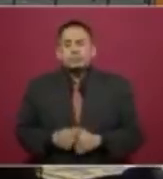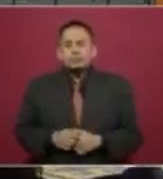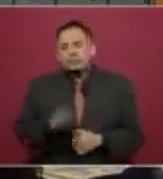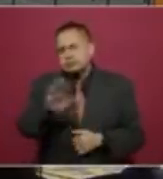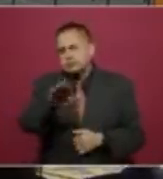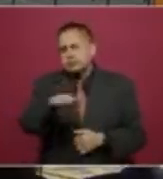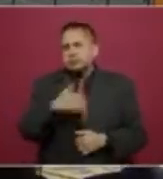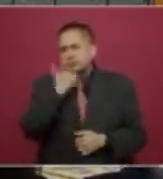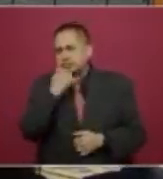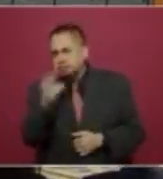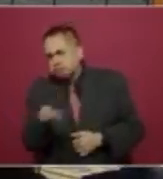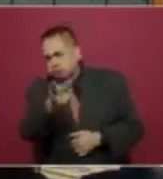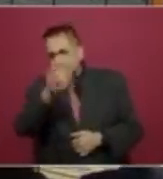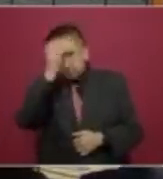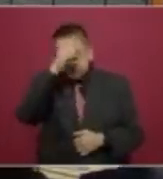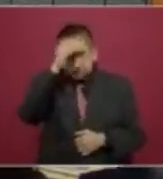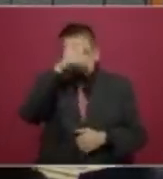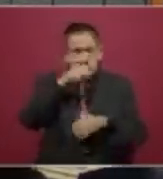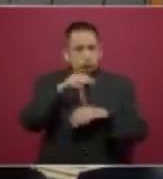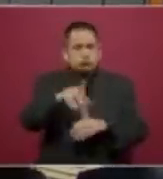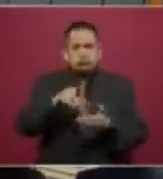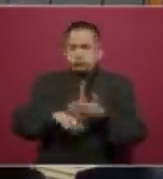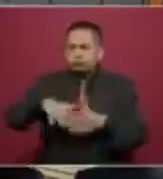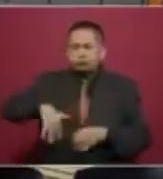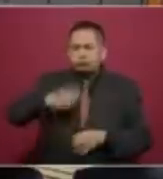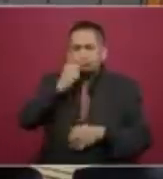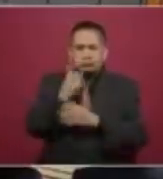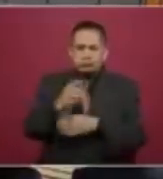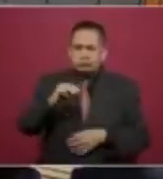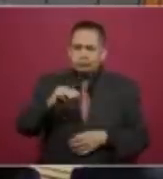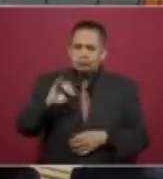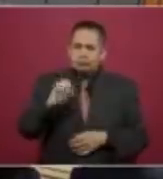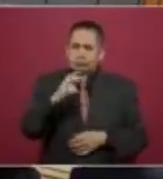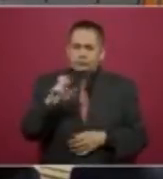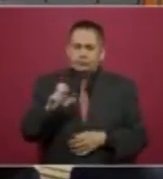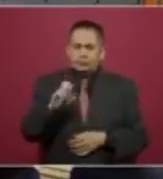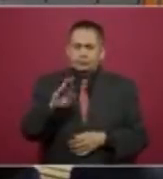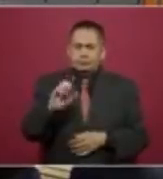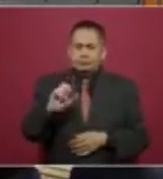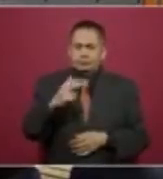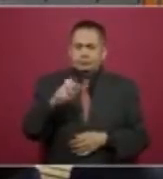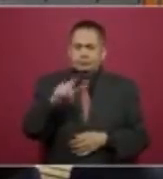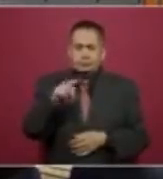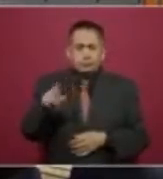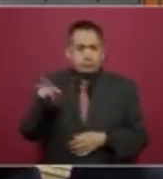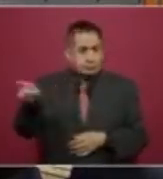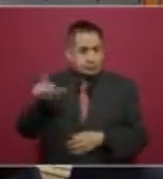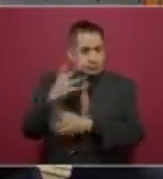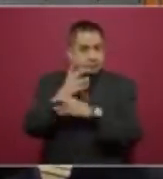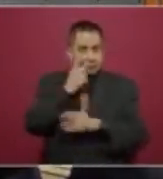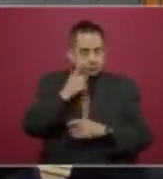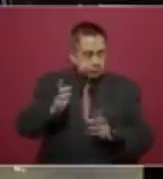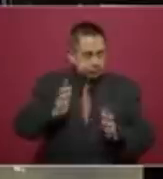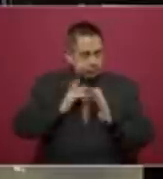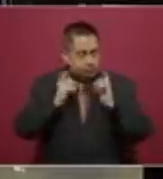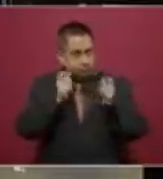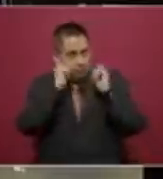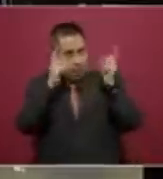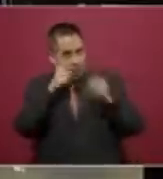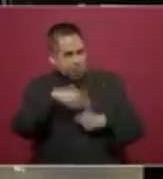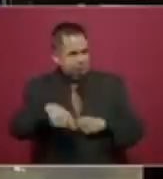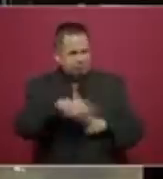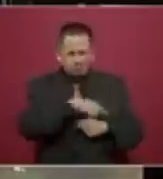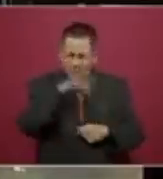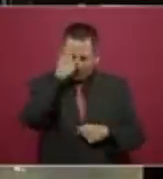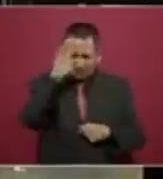Opinión acerca de la declaración que dijo Michelle Bachelet sobre que le sorprendía que México tuviera un alto índice